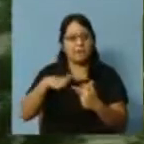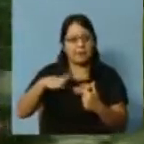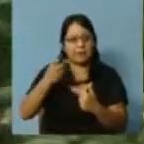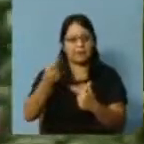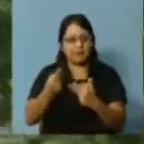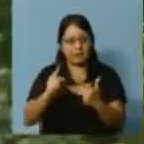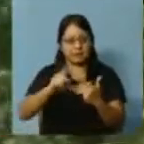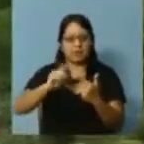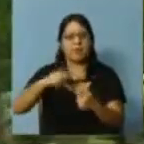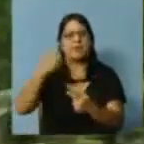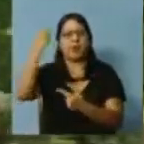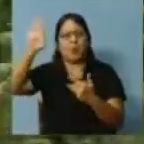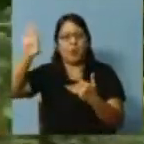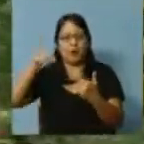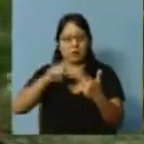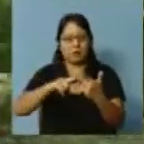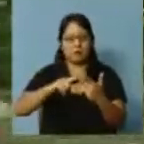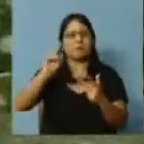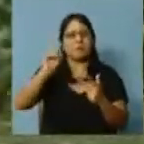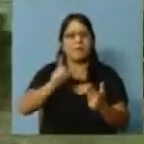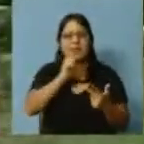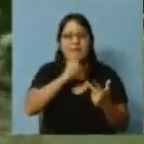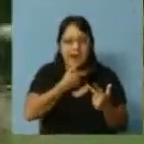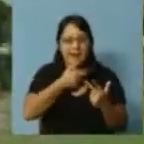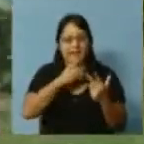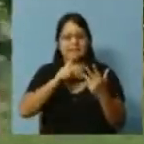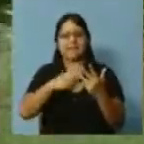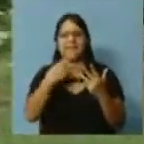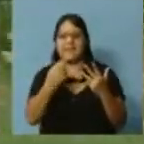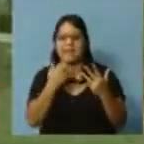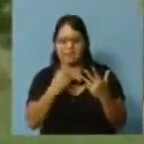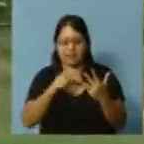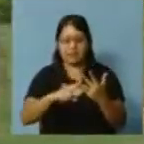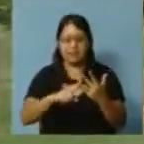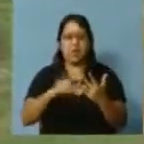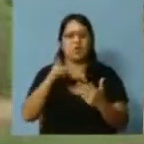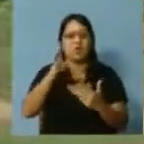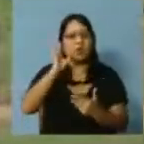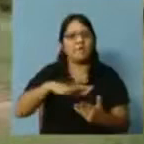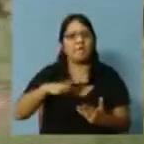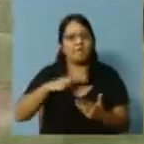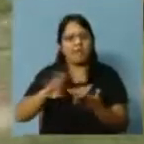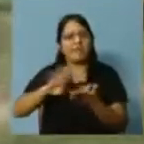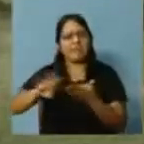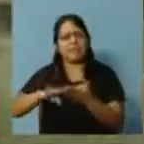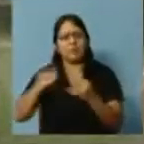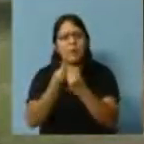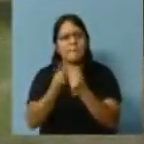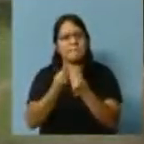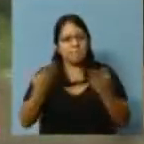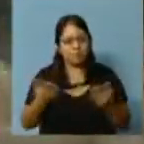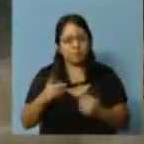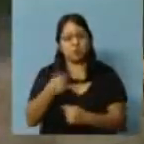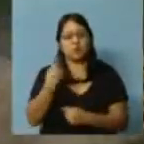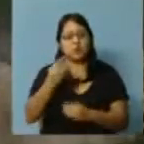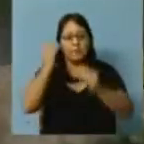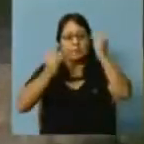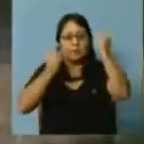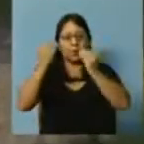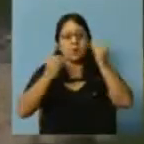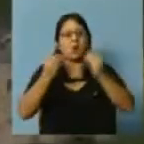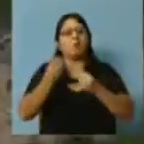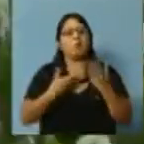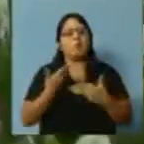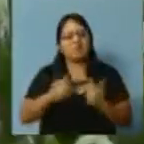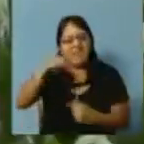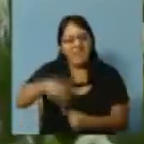agroquímicos de los bancos de gasnor de gesa donde el endeudamiento es serio por lo tanto nuestra preocupación es cómo se produce